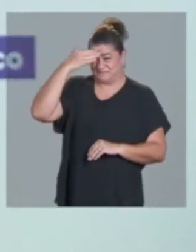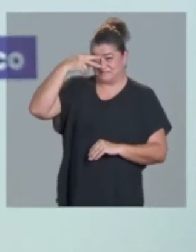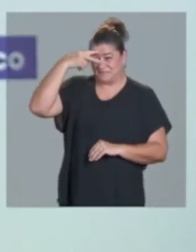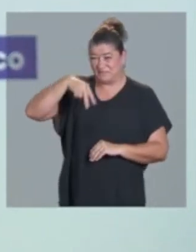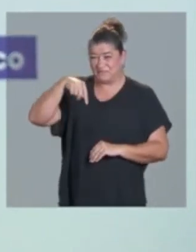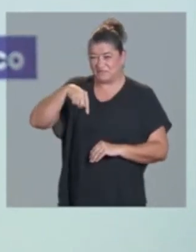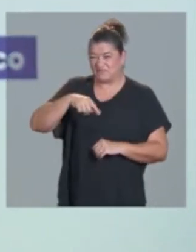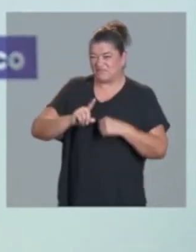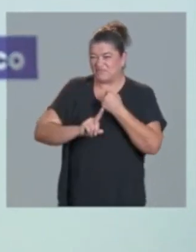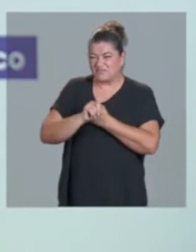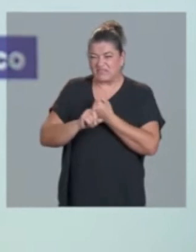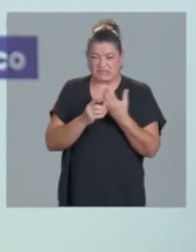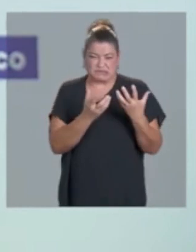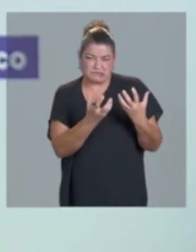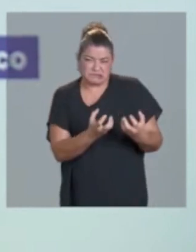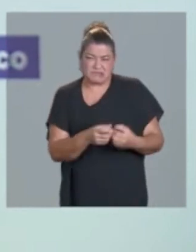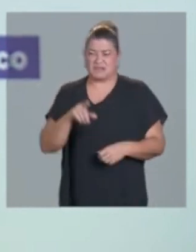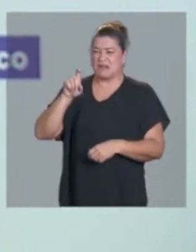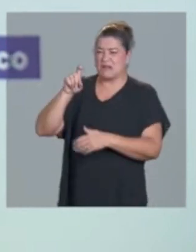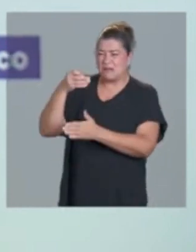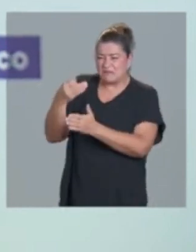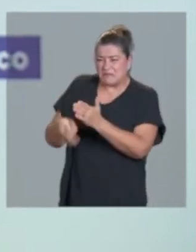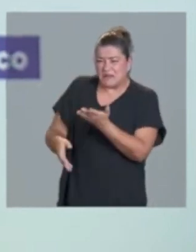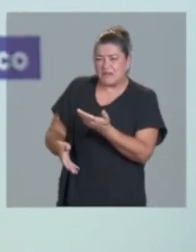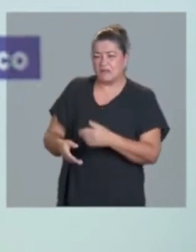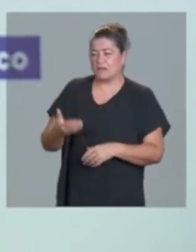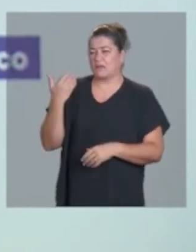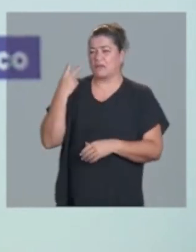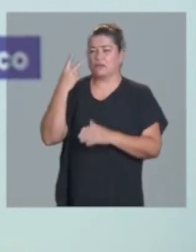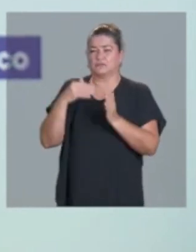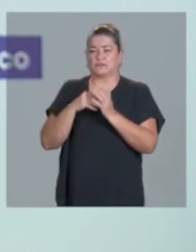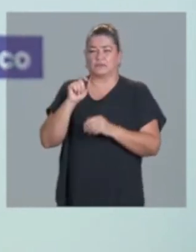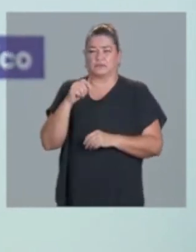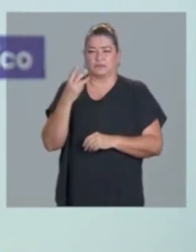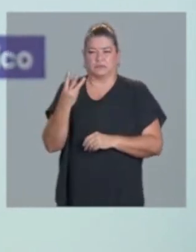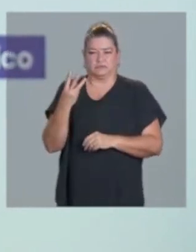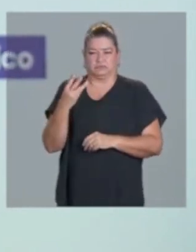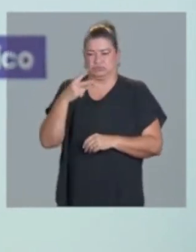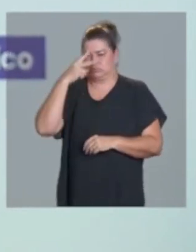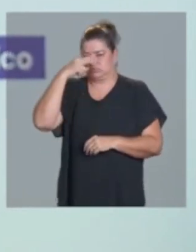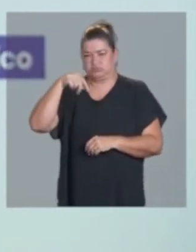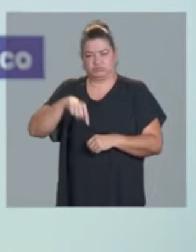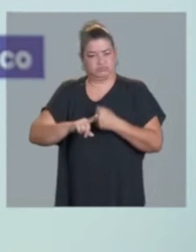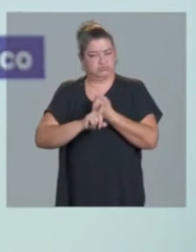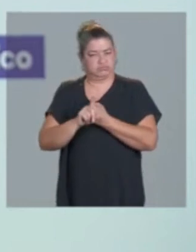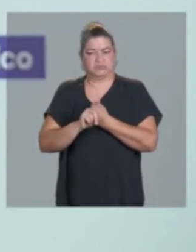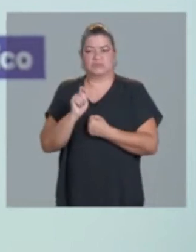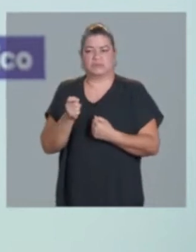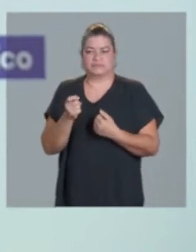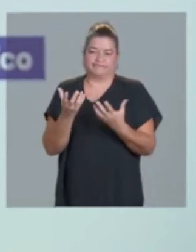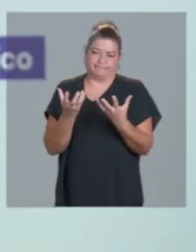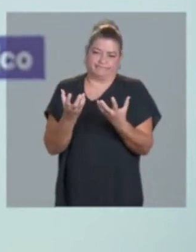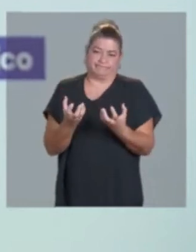territorio nacional tuvo en 2023 problemas severos de sequía. Pero el problema del agua, me interesaría insistir, también es un problema de